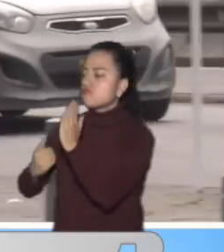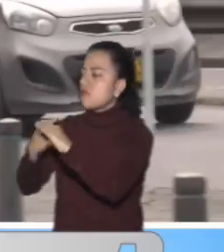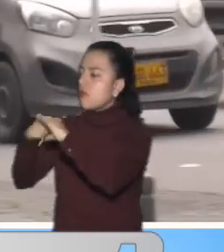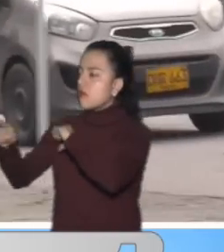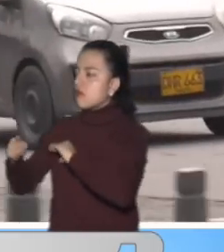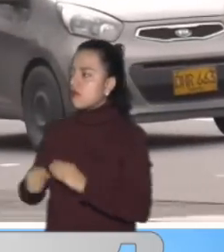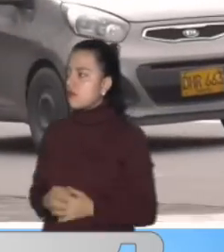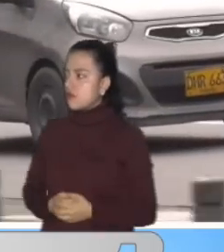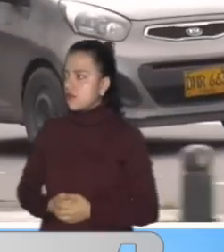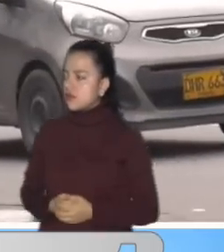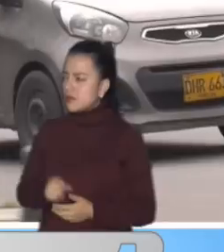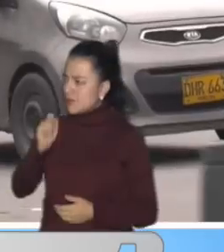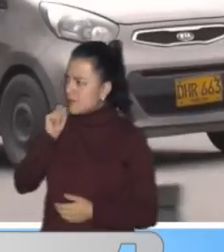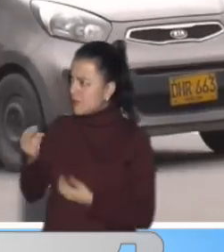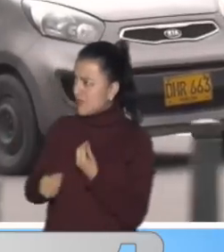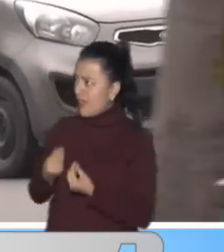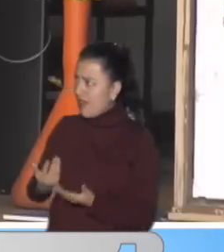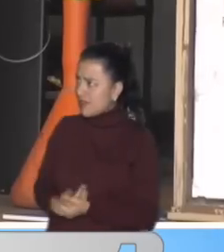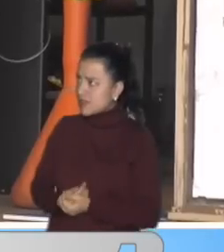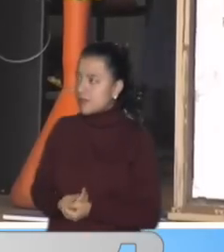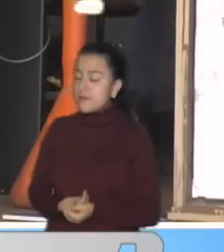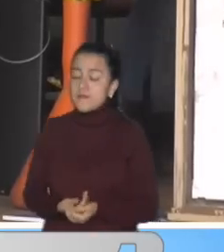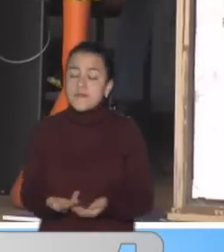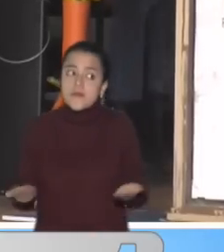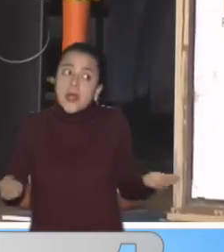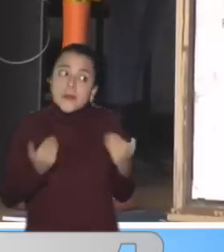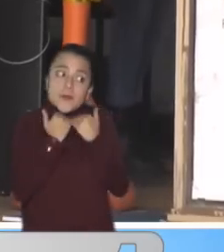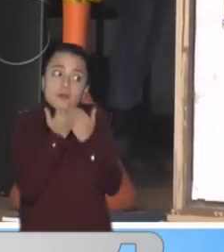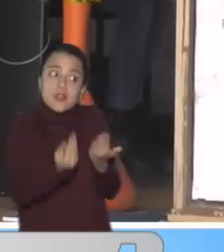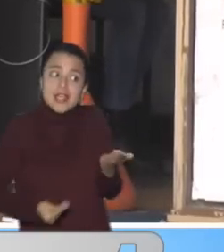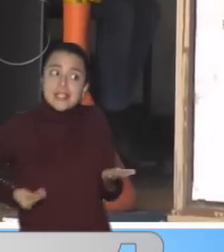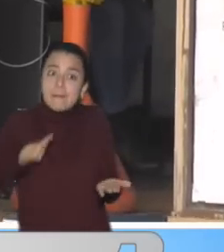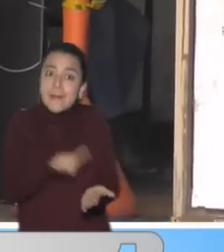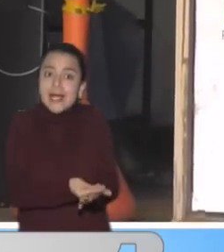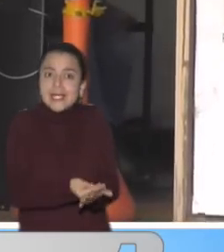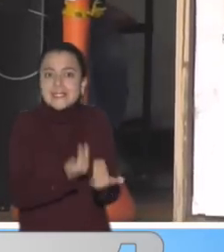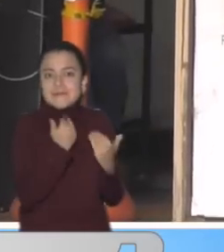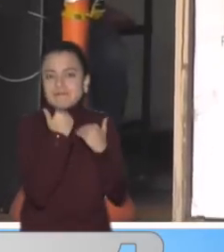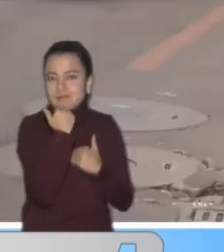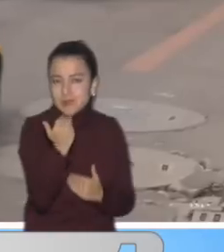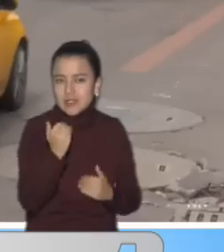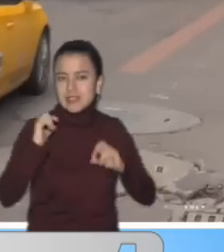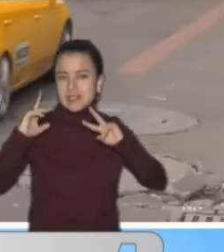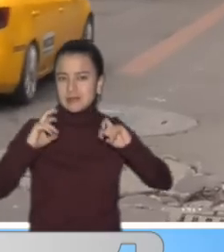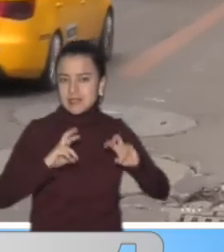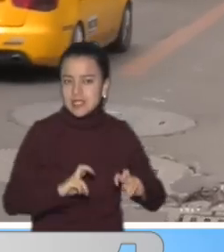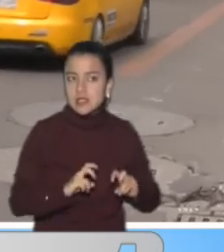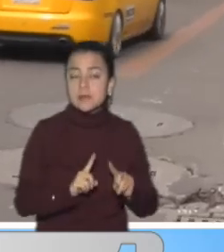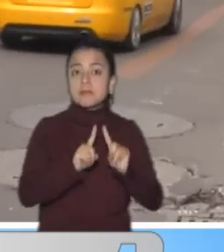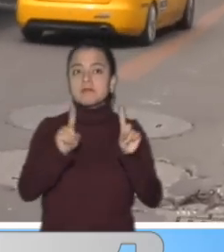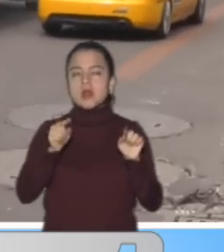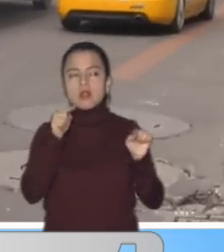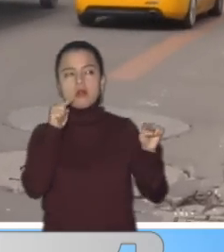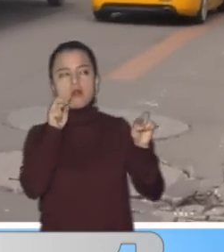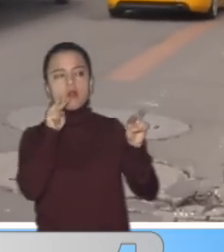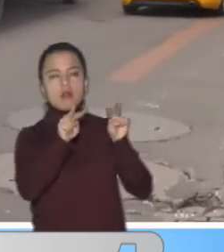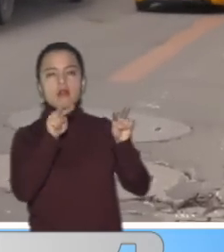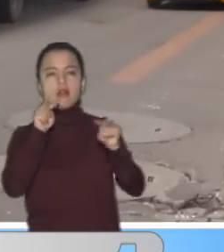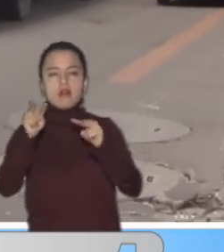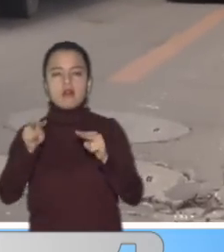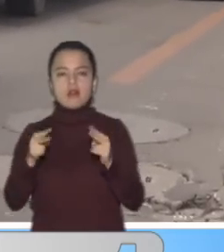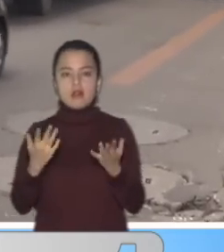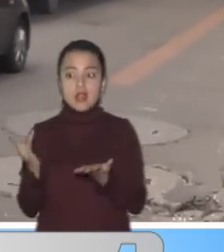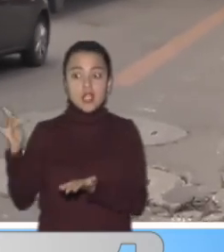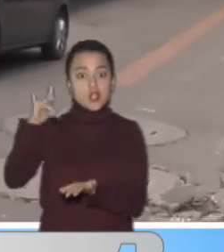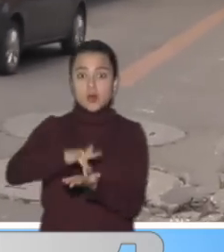estos cursos? Los cobros no están evidenciados, pero sí lo que logramos establecer es que en muchas de las ocasiones se